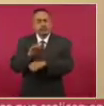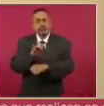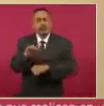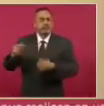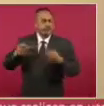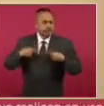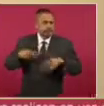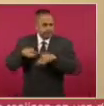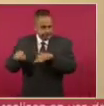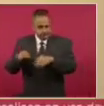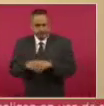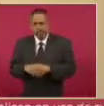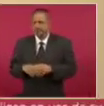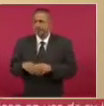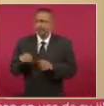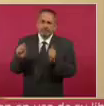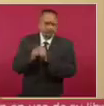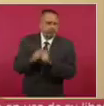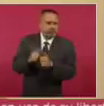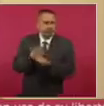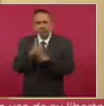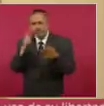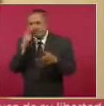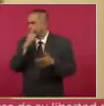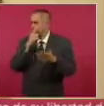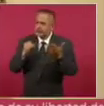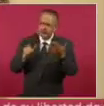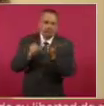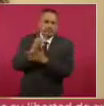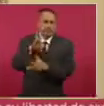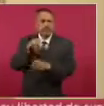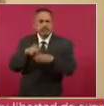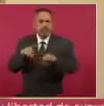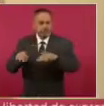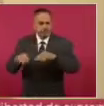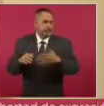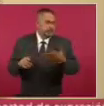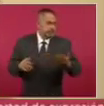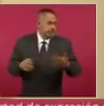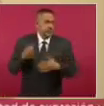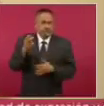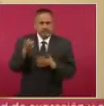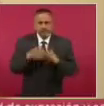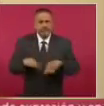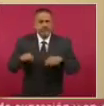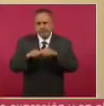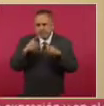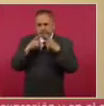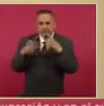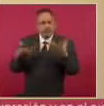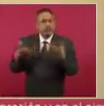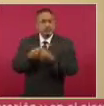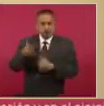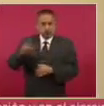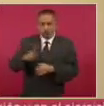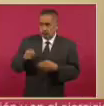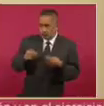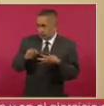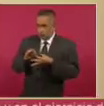de garantías de libertad y democracia en el trabajo y de una negociación colectiva